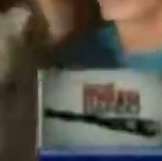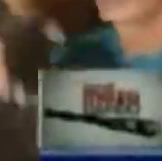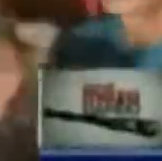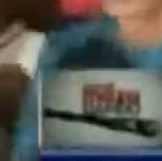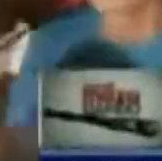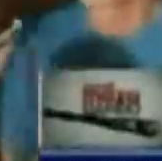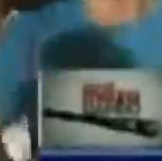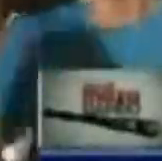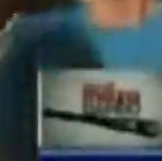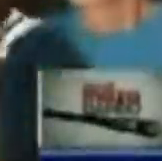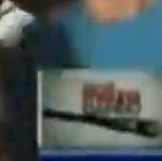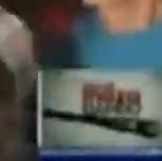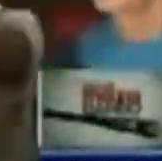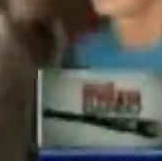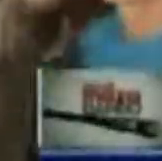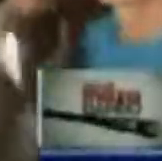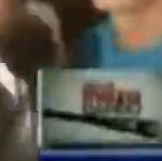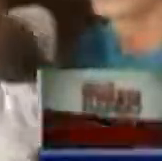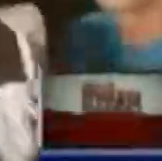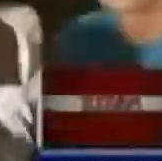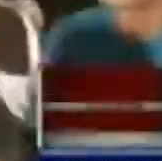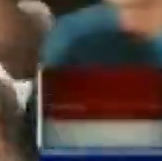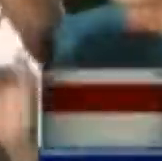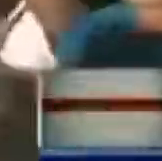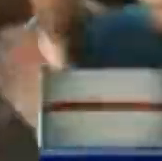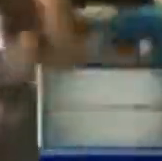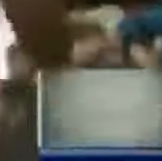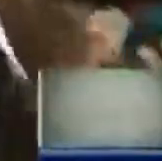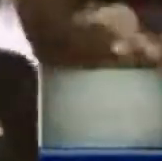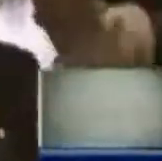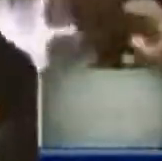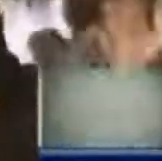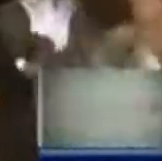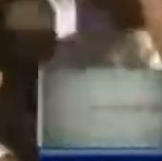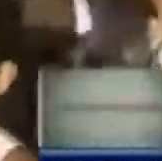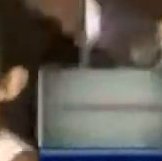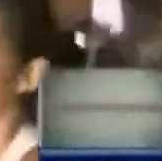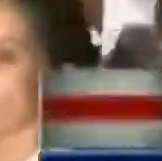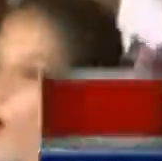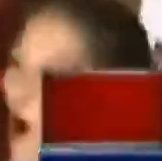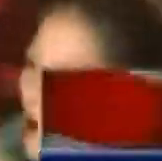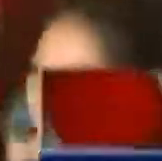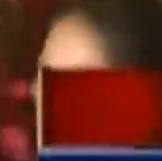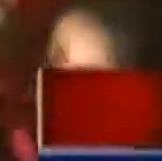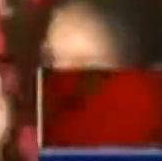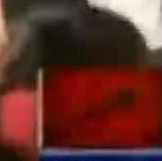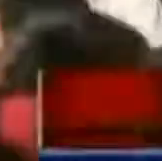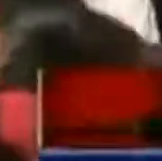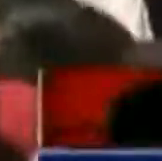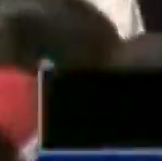programa el vaso dando amparito Aunque más claro